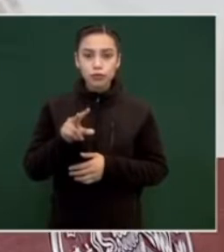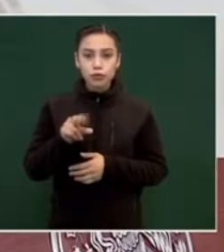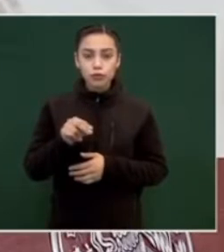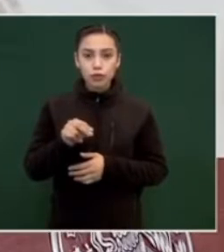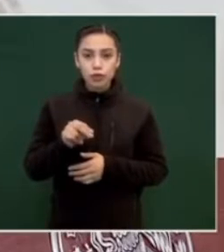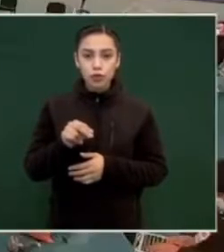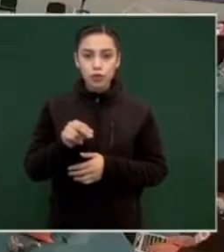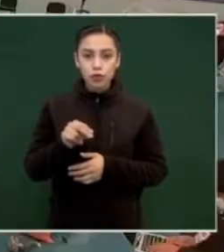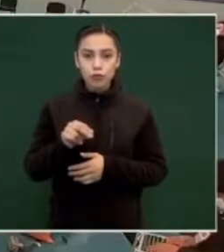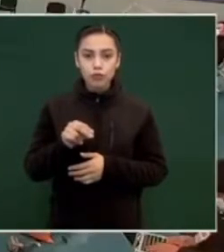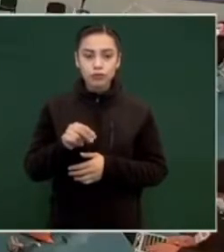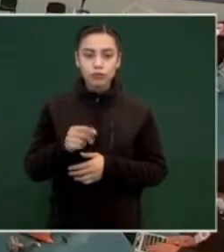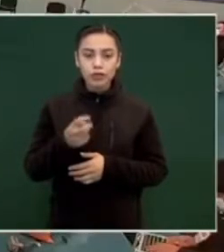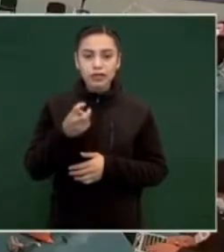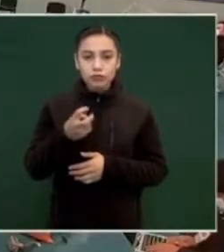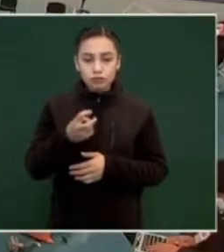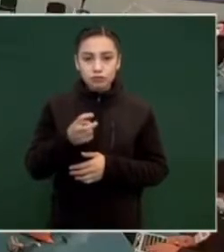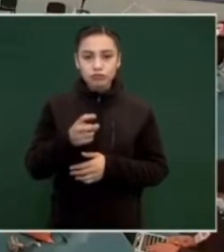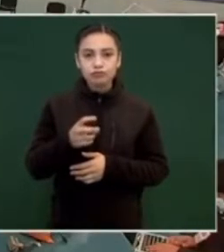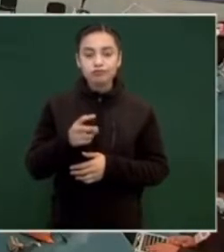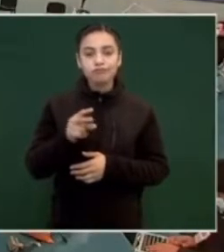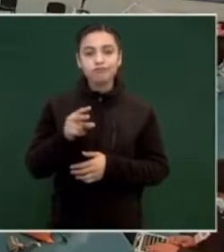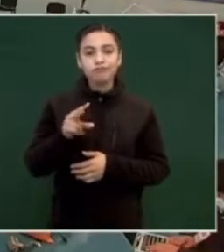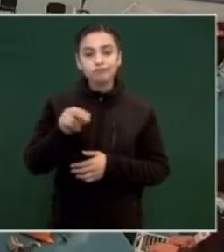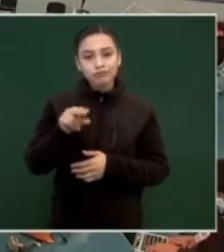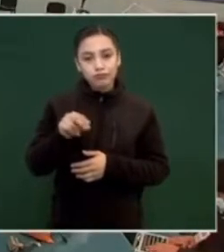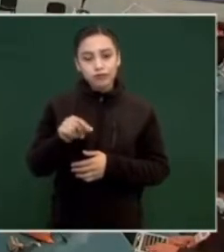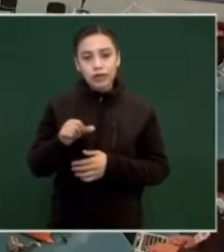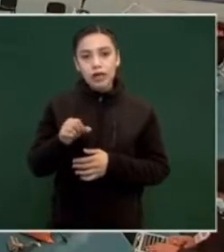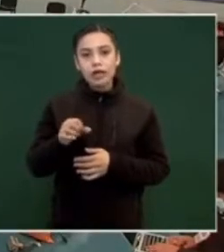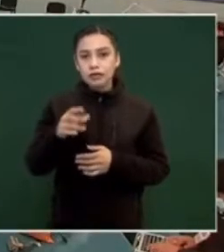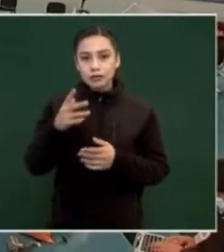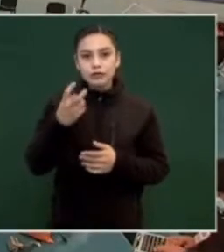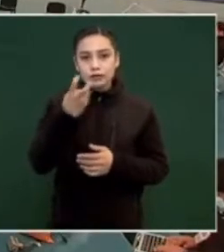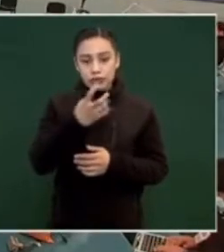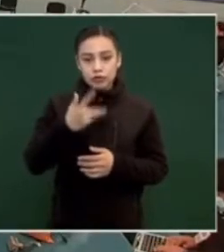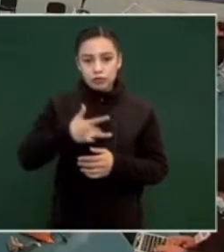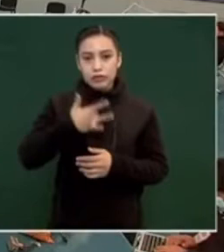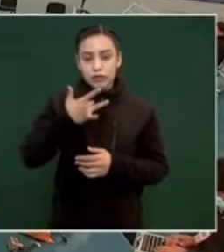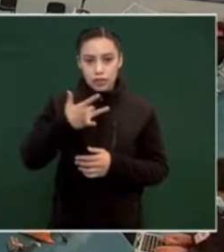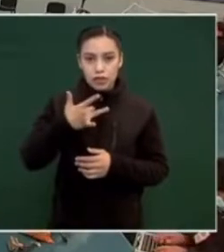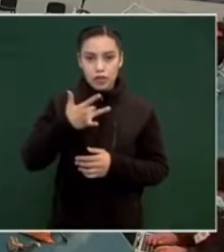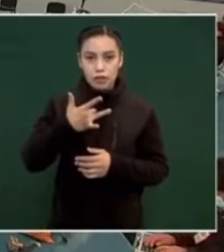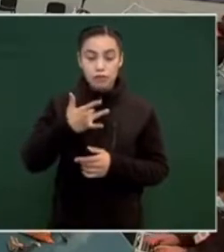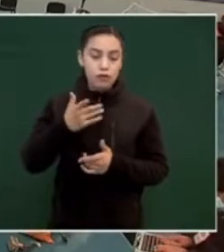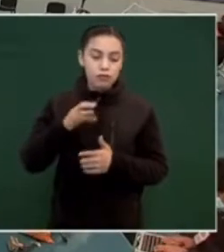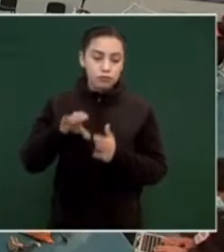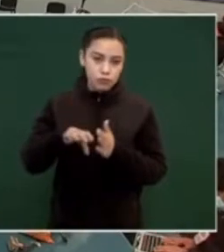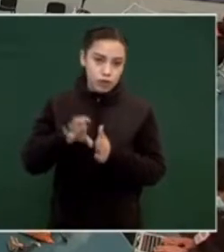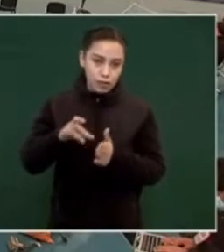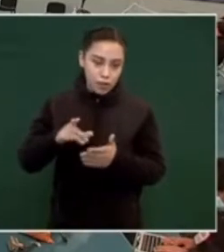aplica la doctrina cristiana en este caso